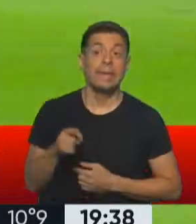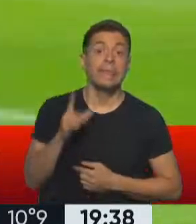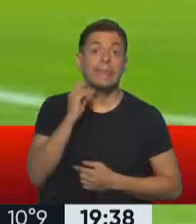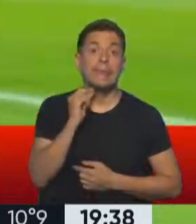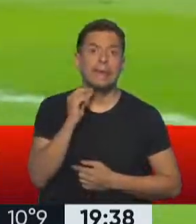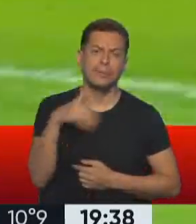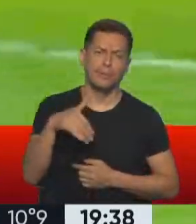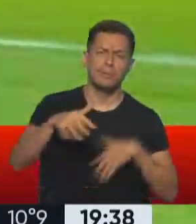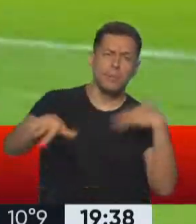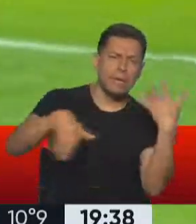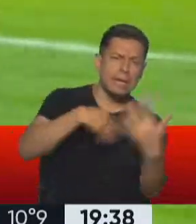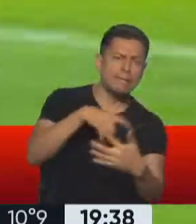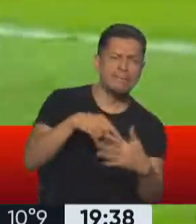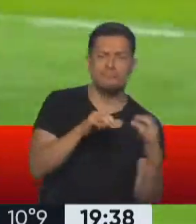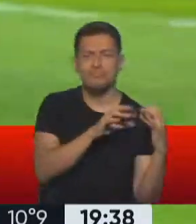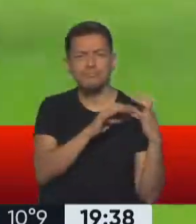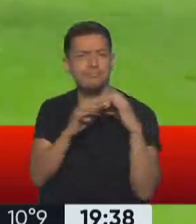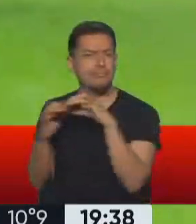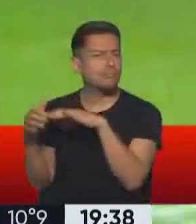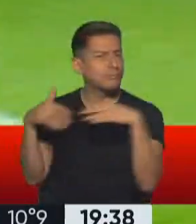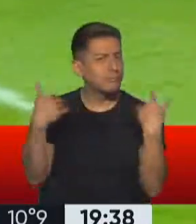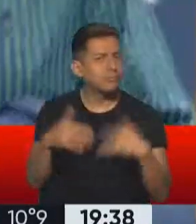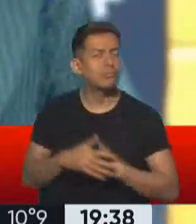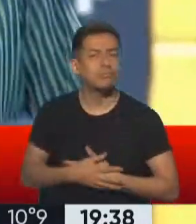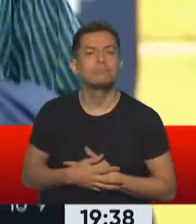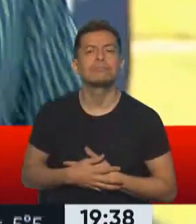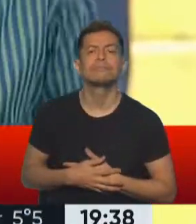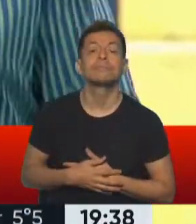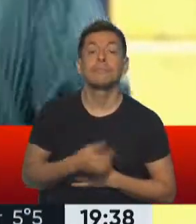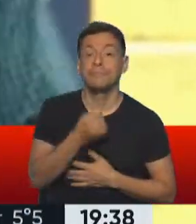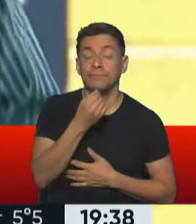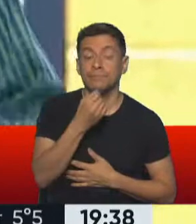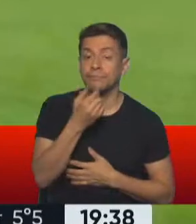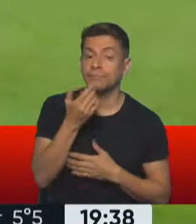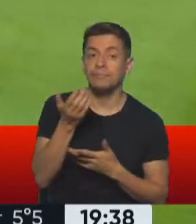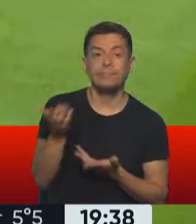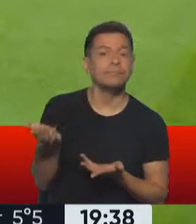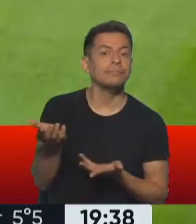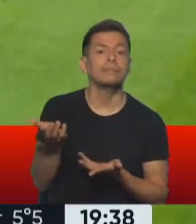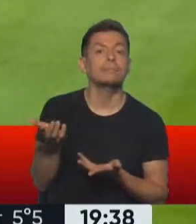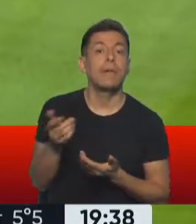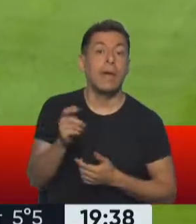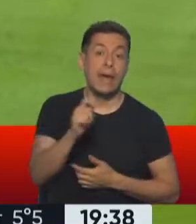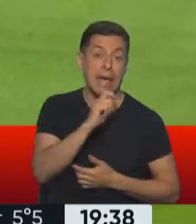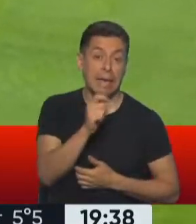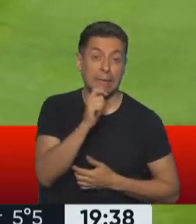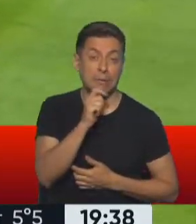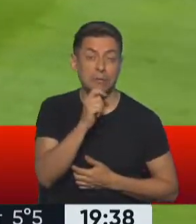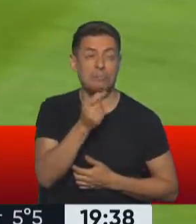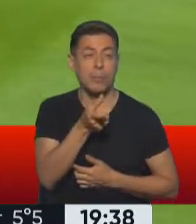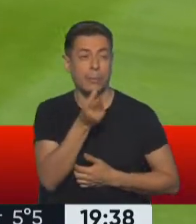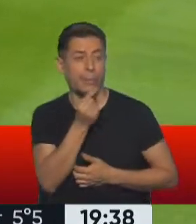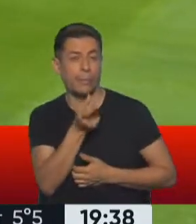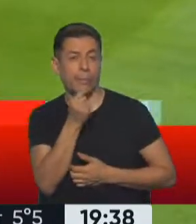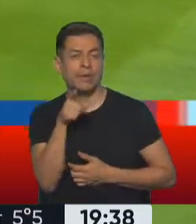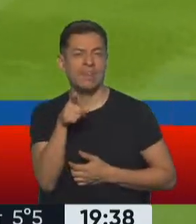muchas polémicas, justamente en este caso de los arbitrajes, ¿no? No solo